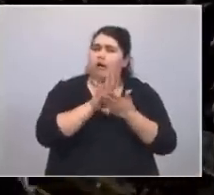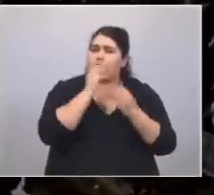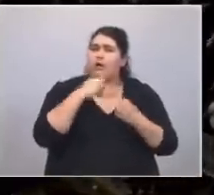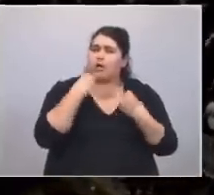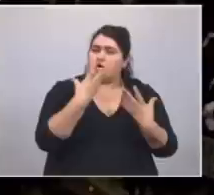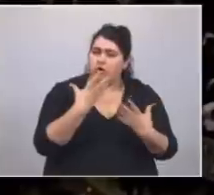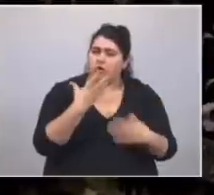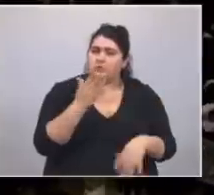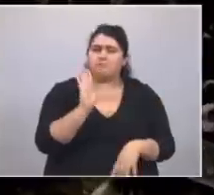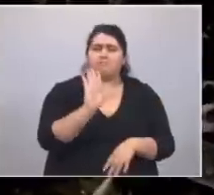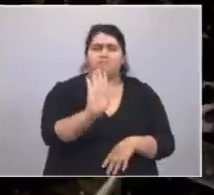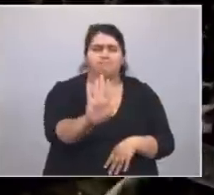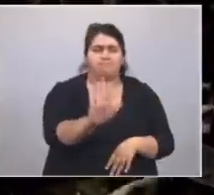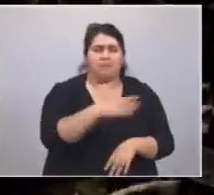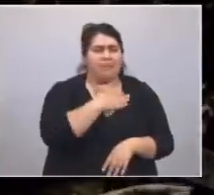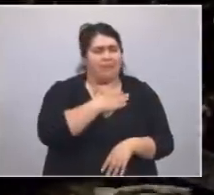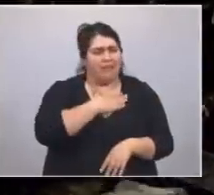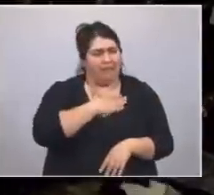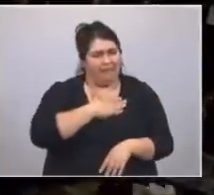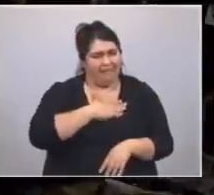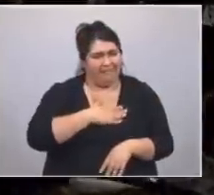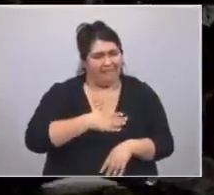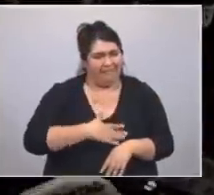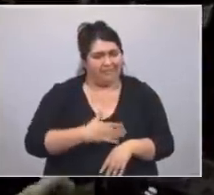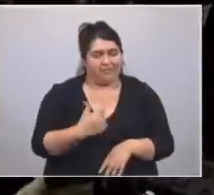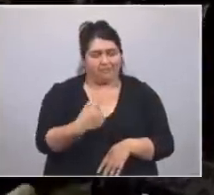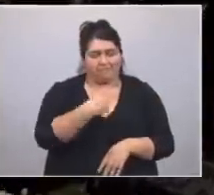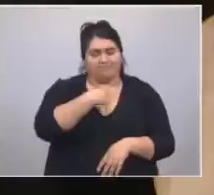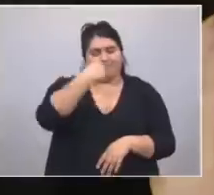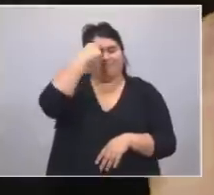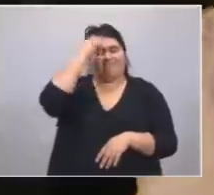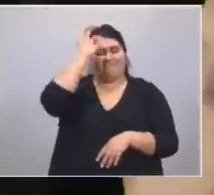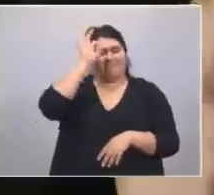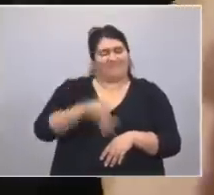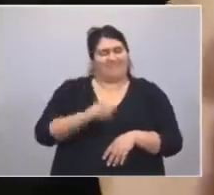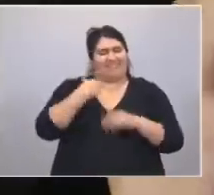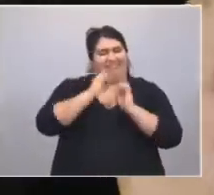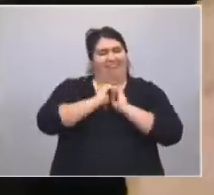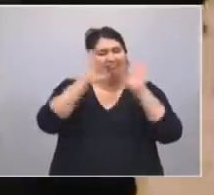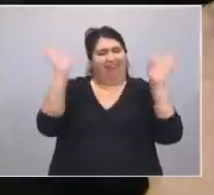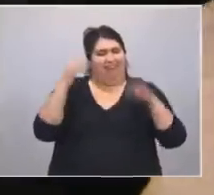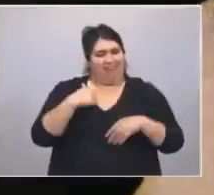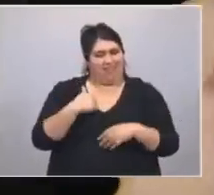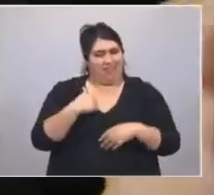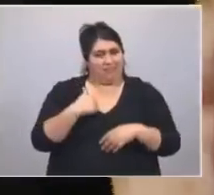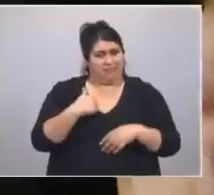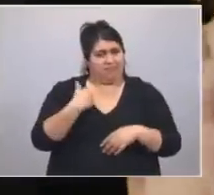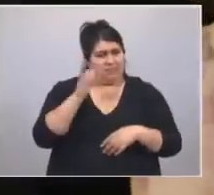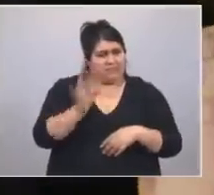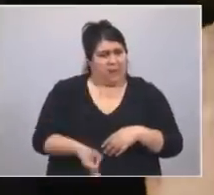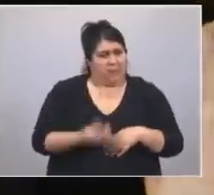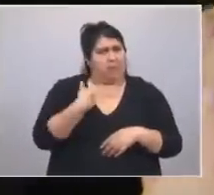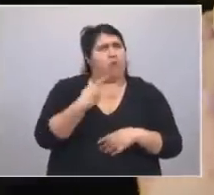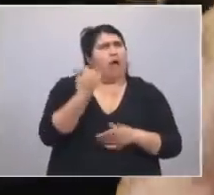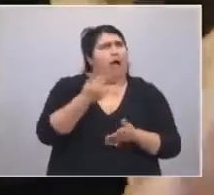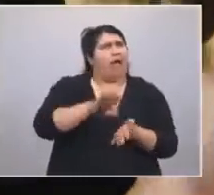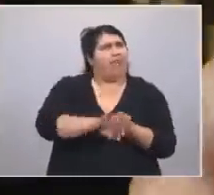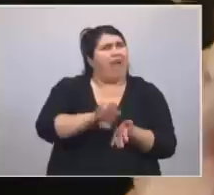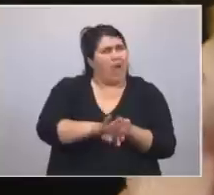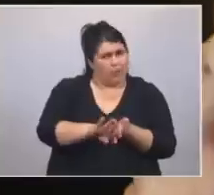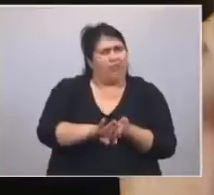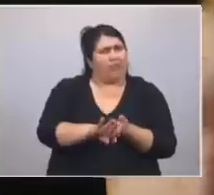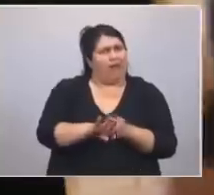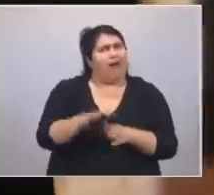Quédense tranquilos. Tengo claro que si hay una deuda que la